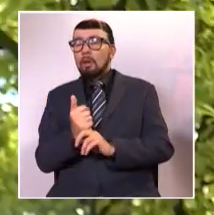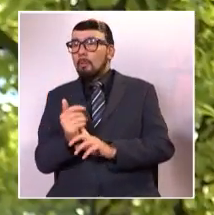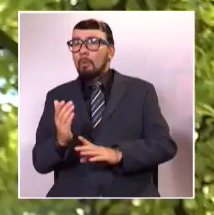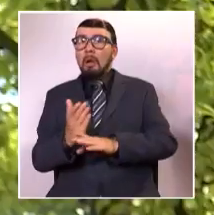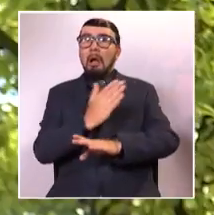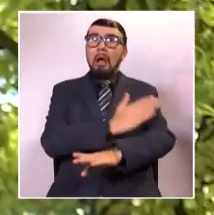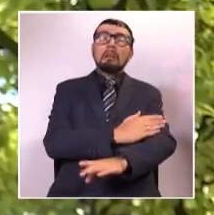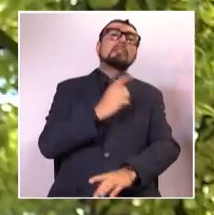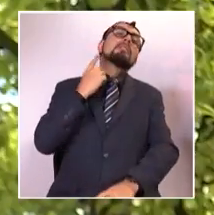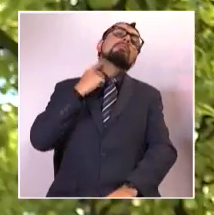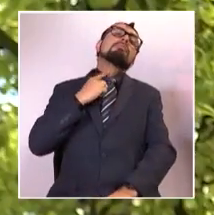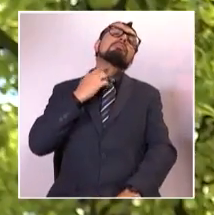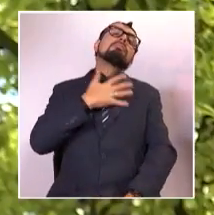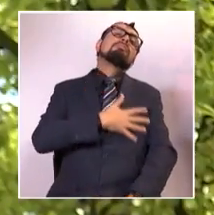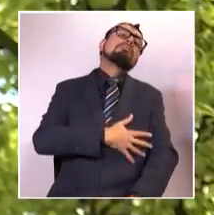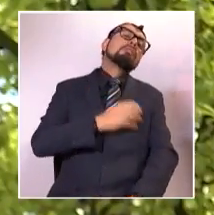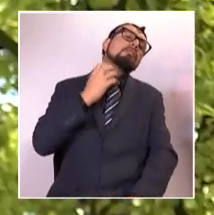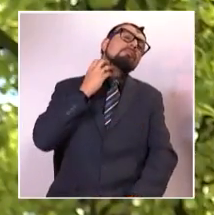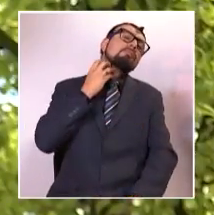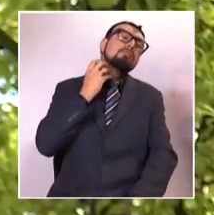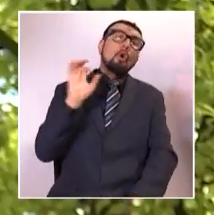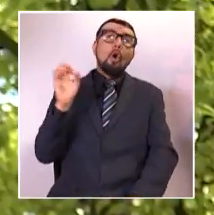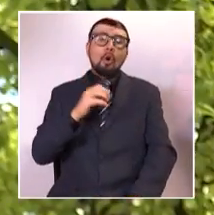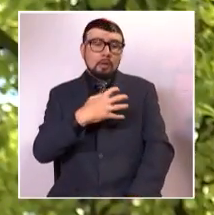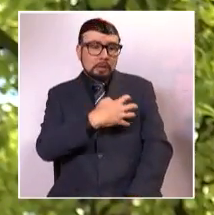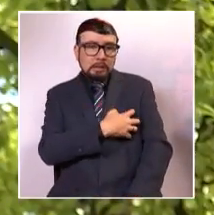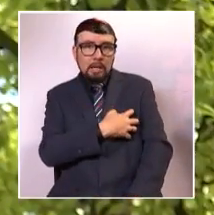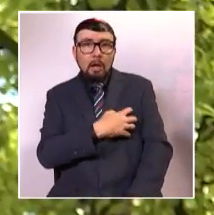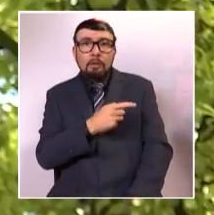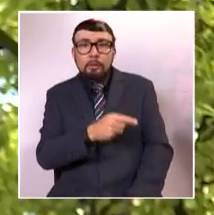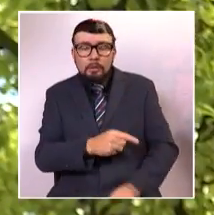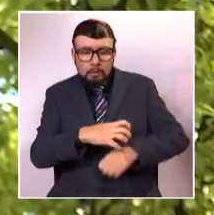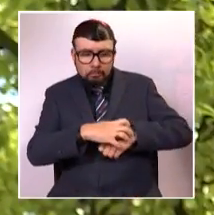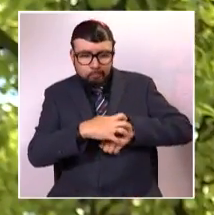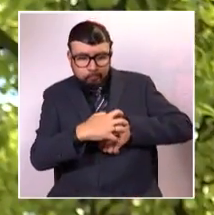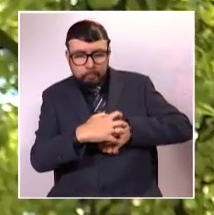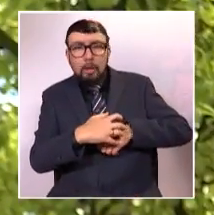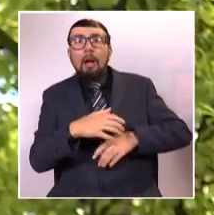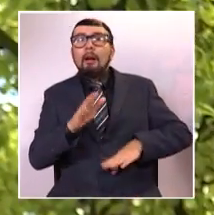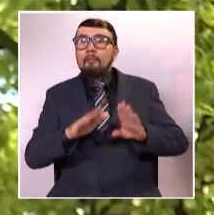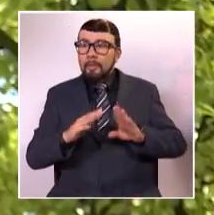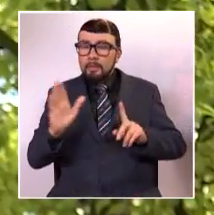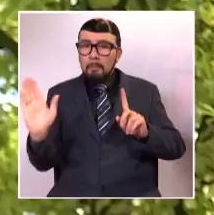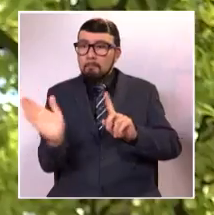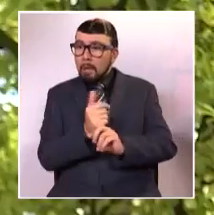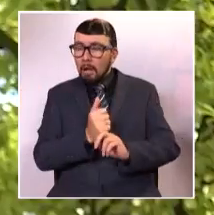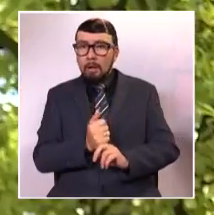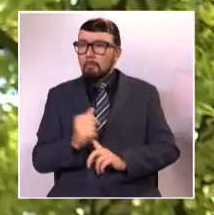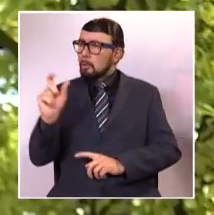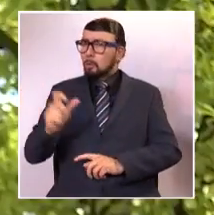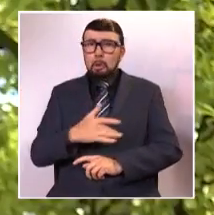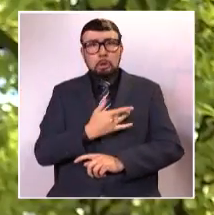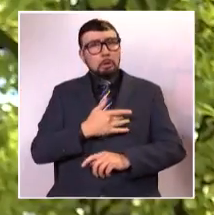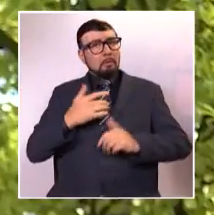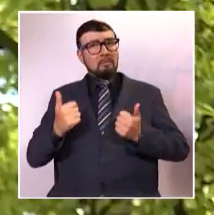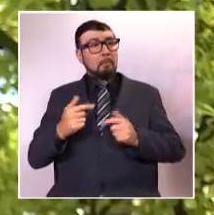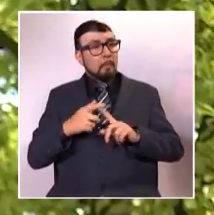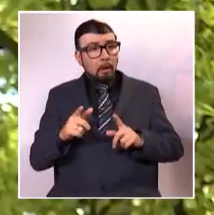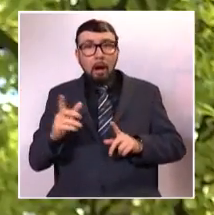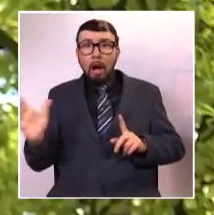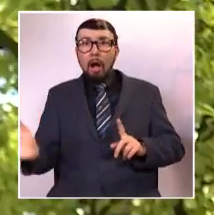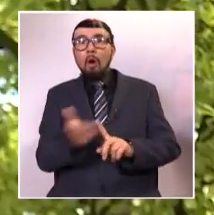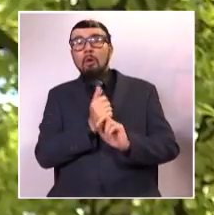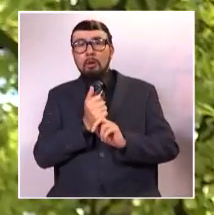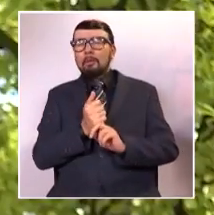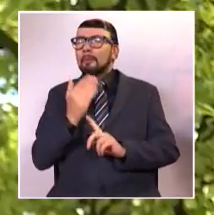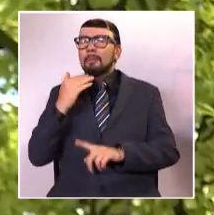encontramos en la tiroides, en el seno, y eso nos ha pasado ya en varias ocasiones, ¿no? La paciente, incluso hay pacientes que han venido con